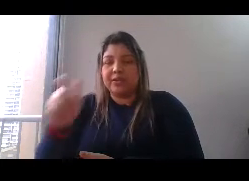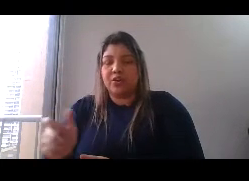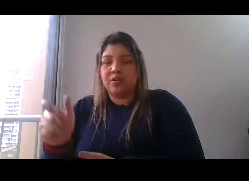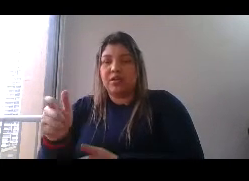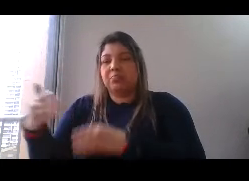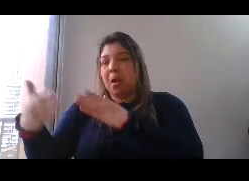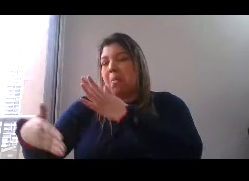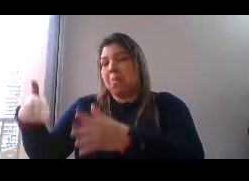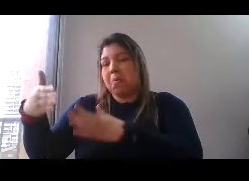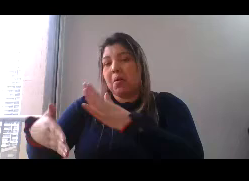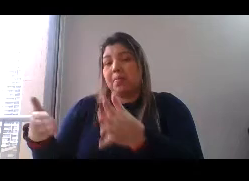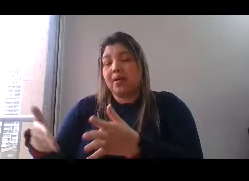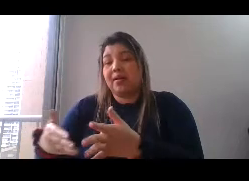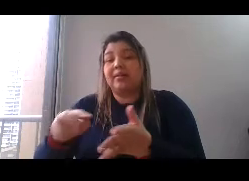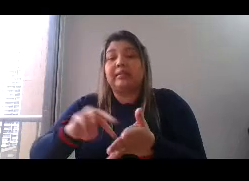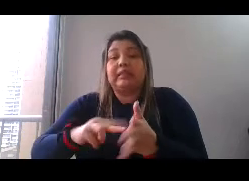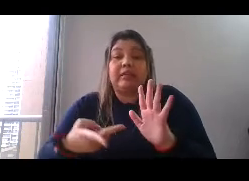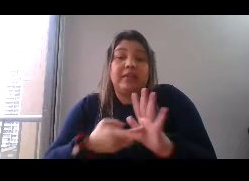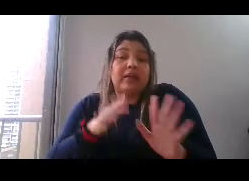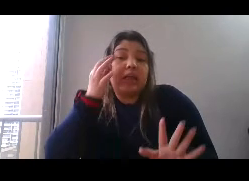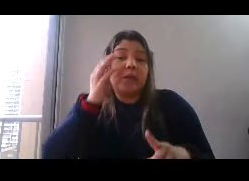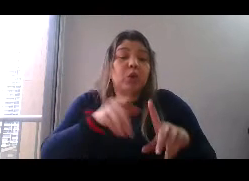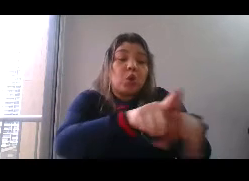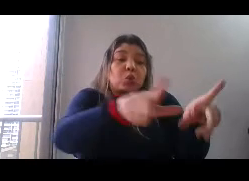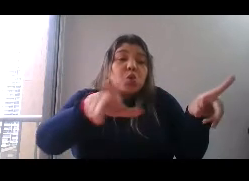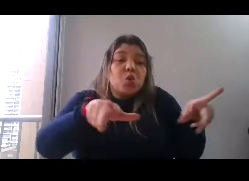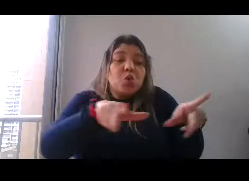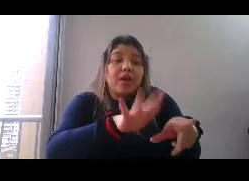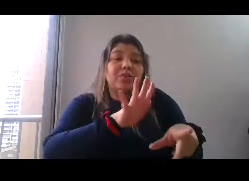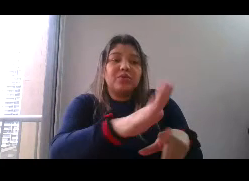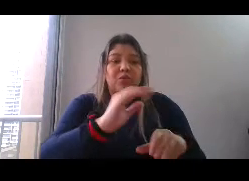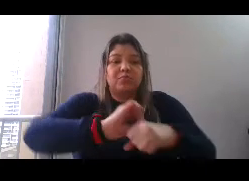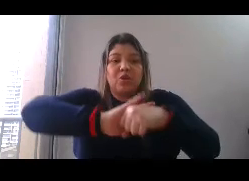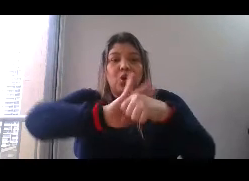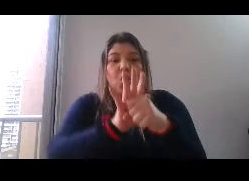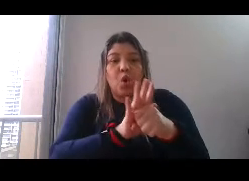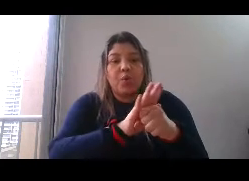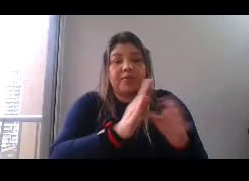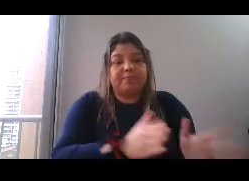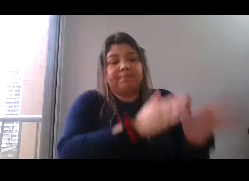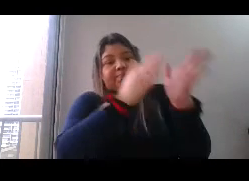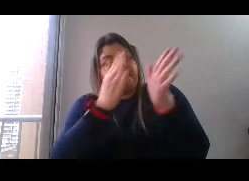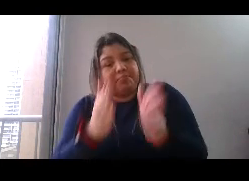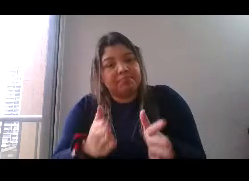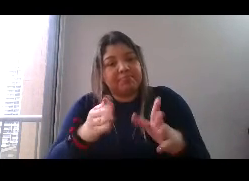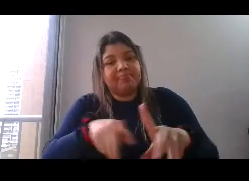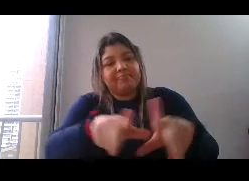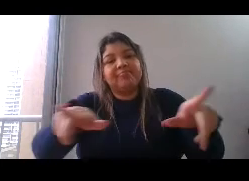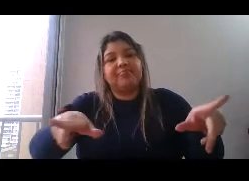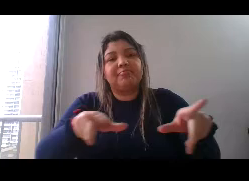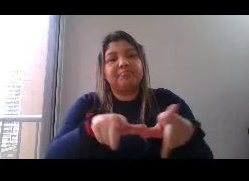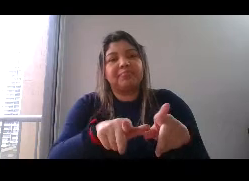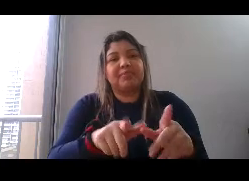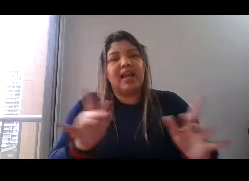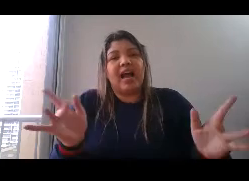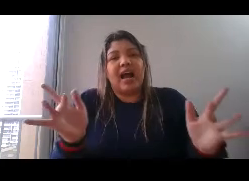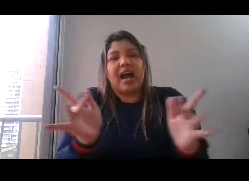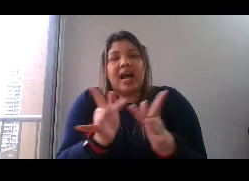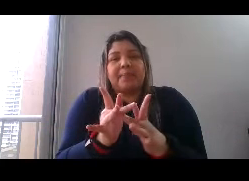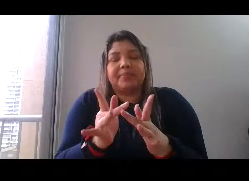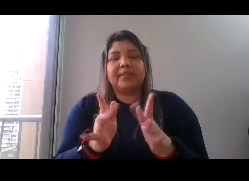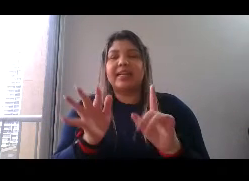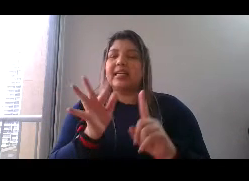debo tener al lado de la habitación donde tengo el área de COVID, al lado una habitación donde yo me coloco